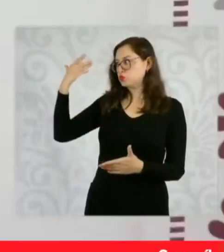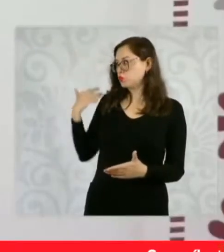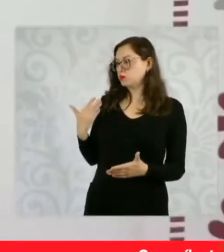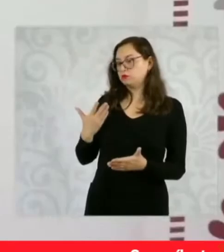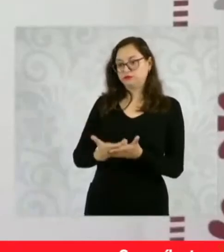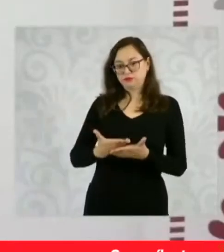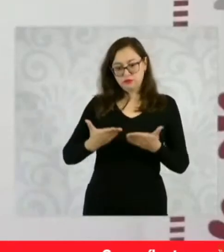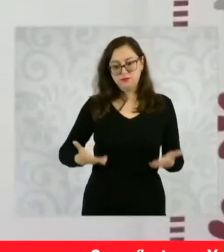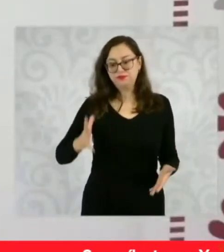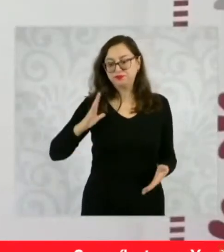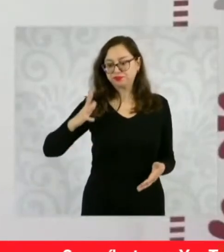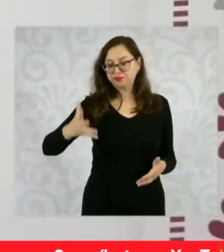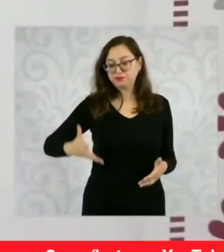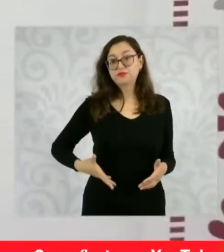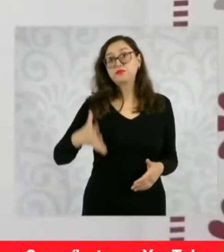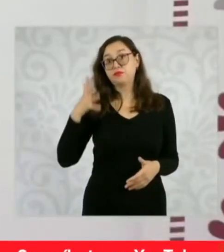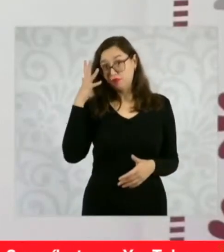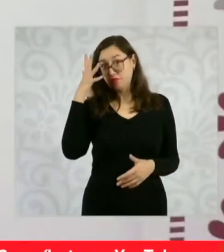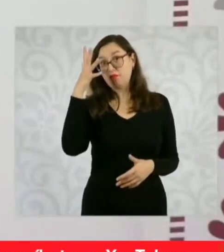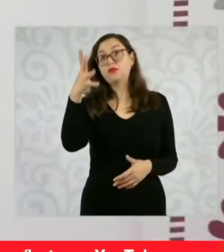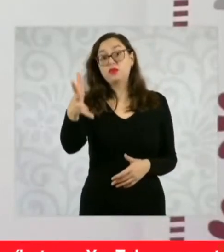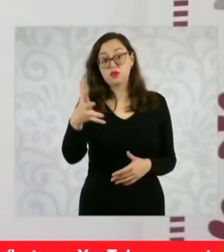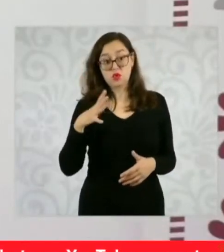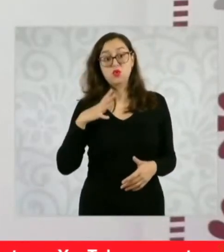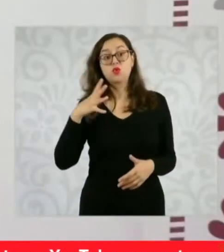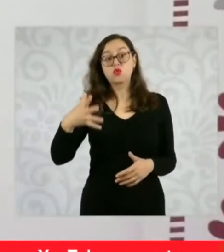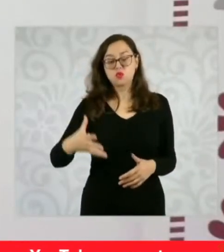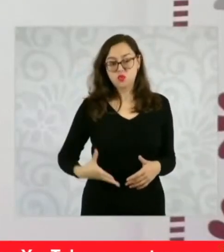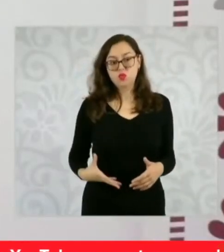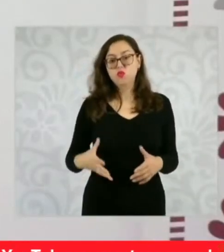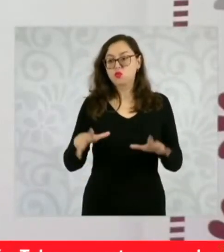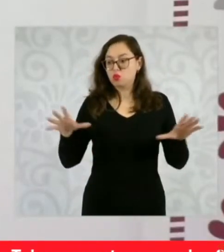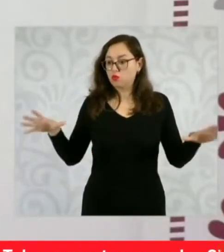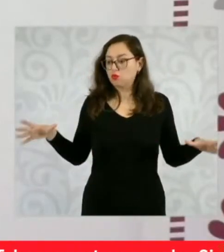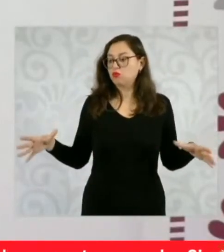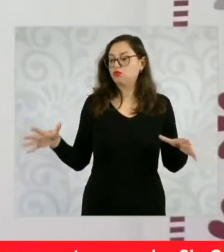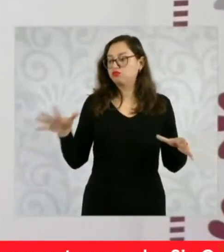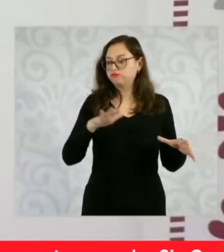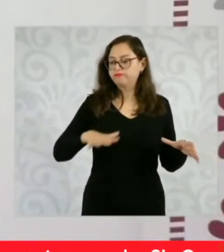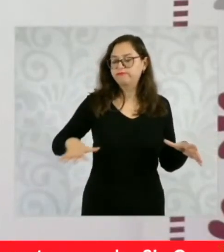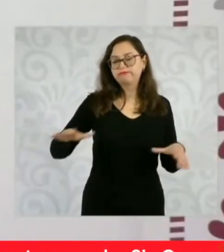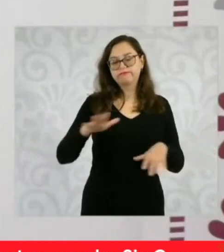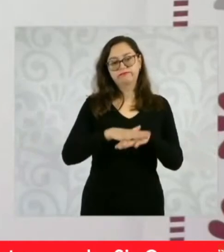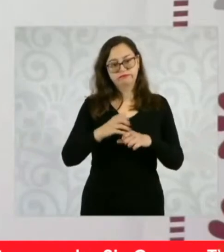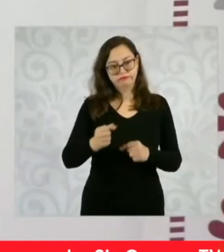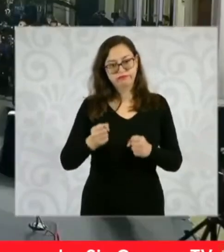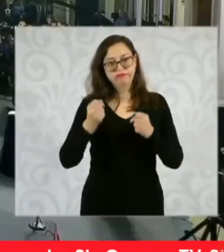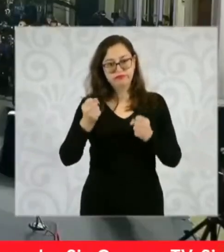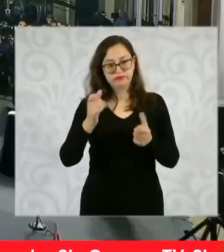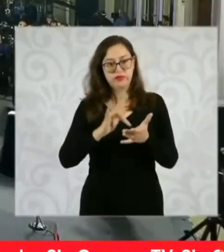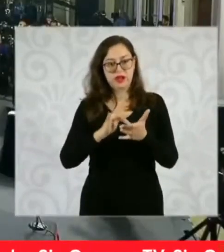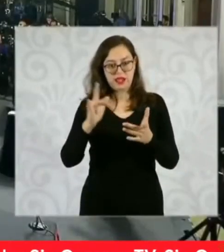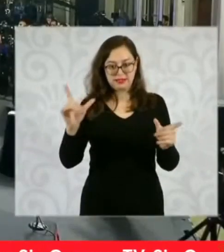presente y de nuestro futuro común a la población de México. Gracias.